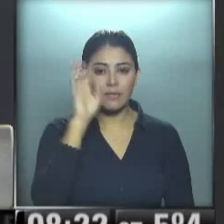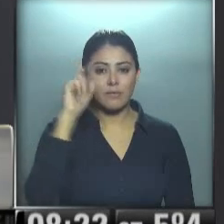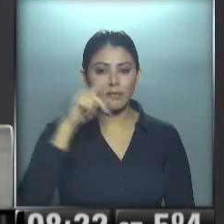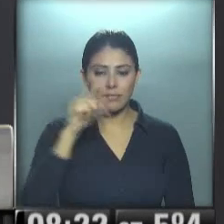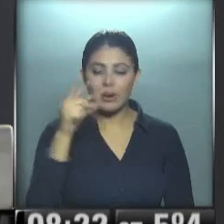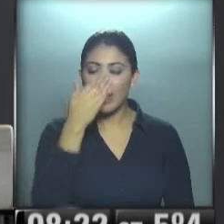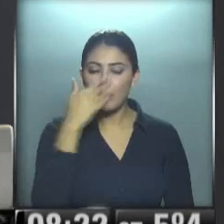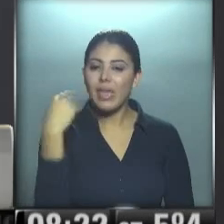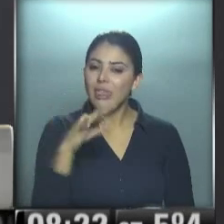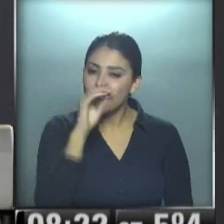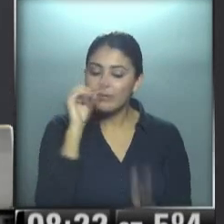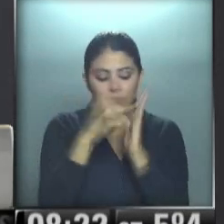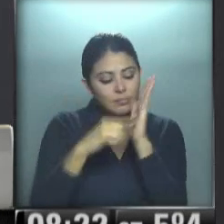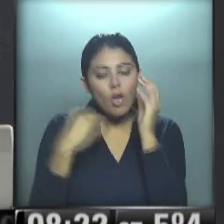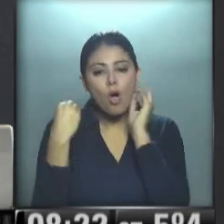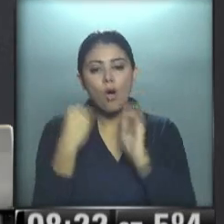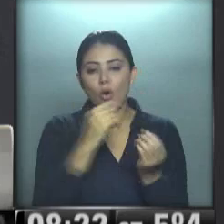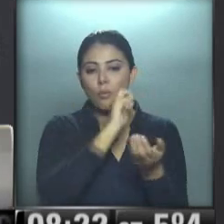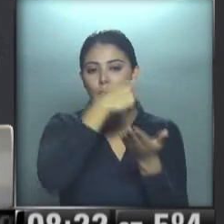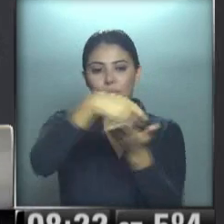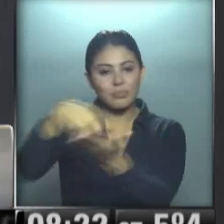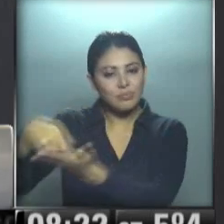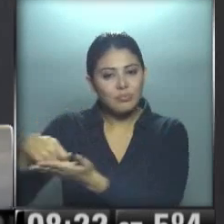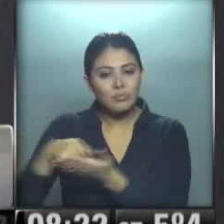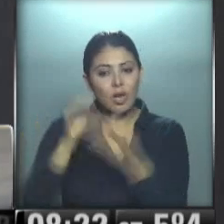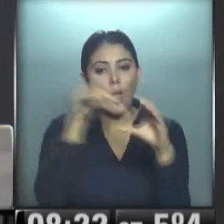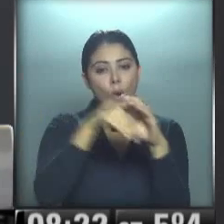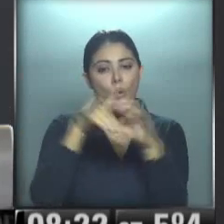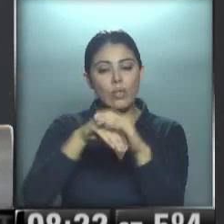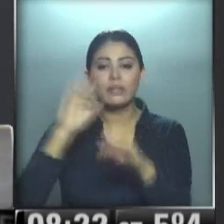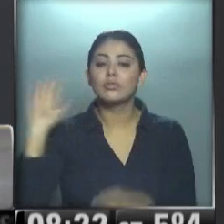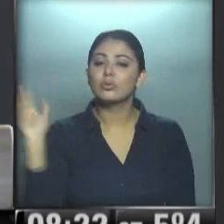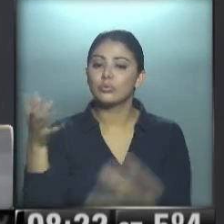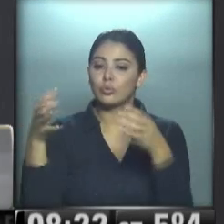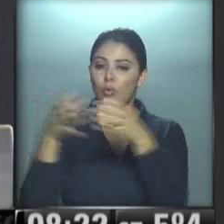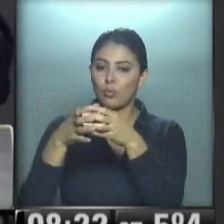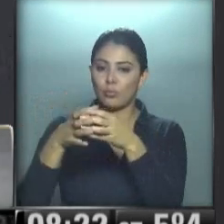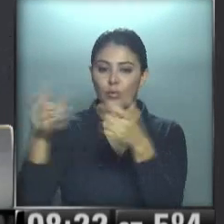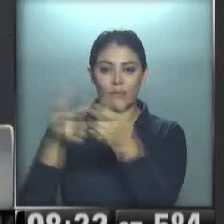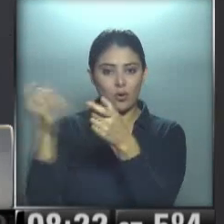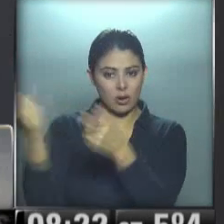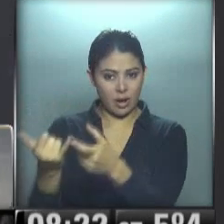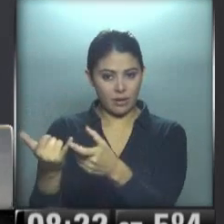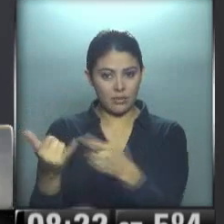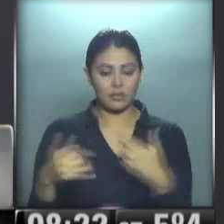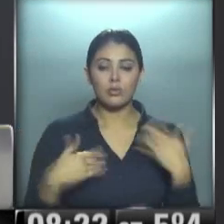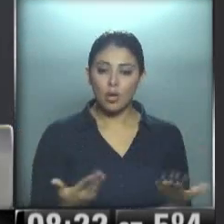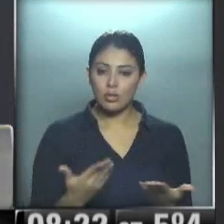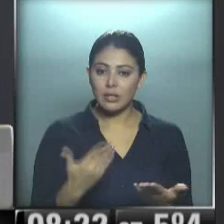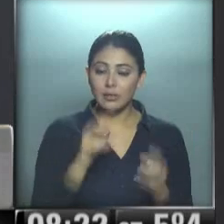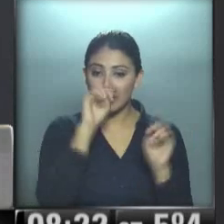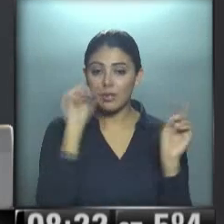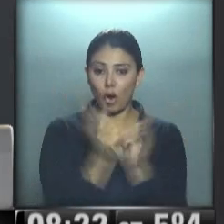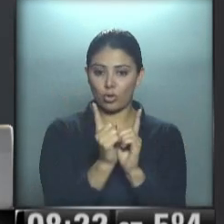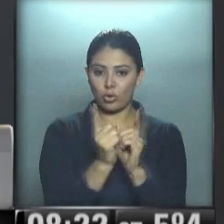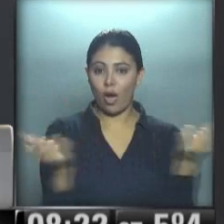establecer los mecanismos en la distribución de la cuenta de los respectivos tenedores por lo tanto la síntesis